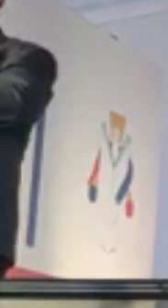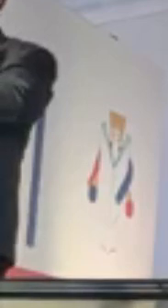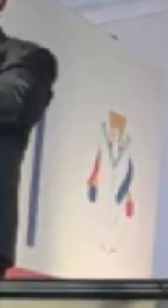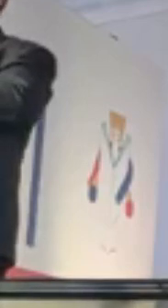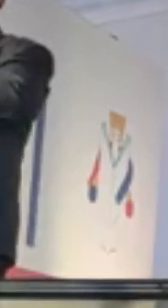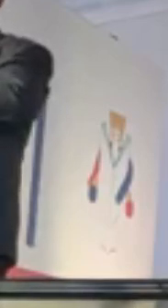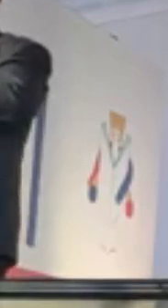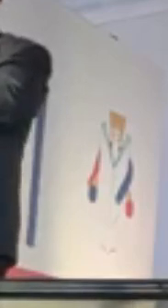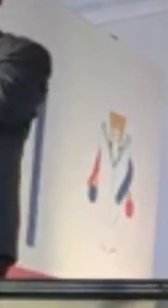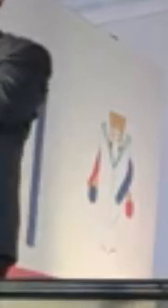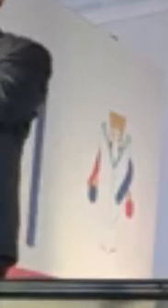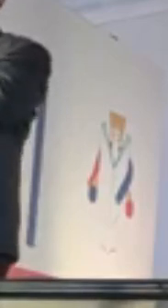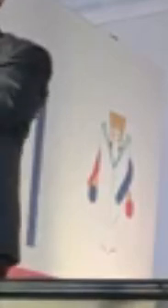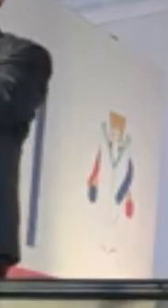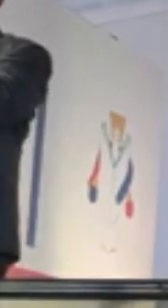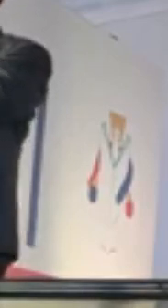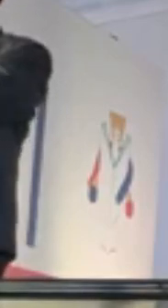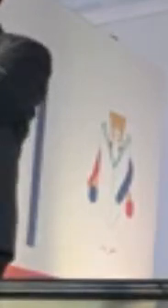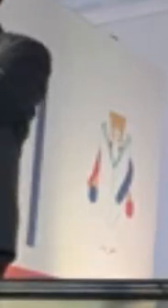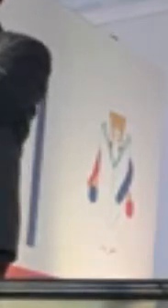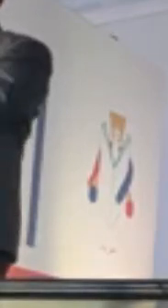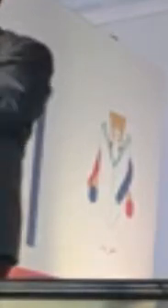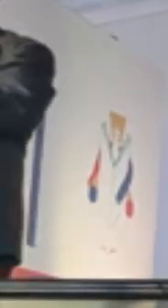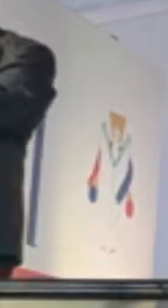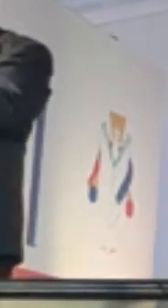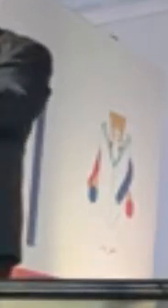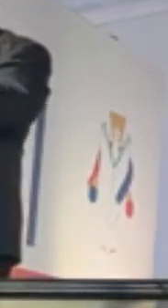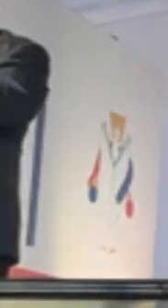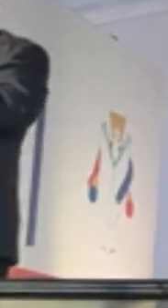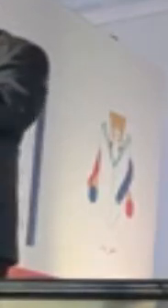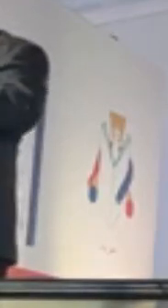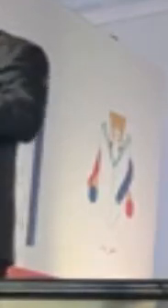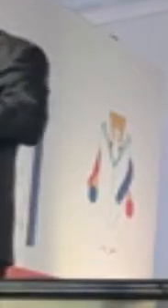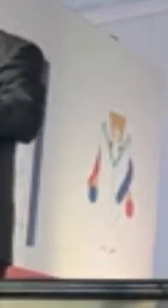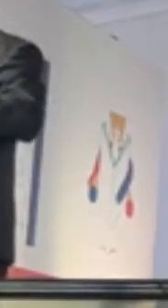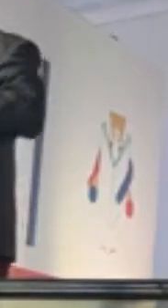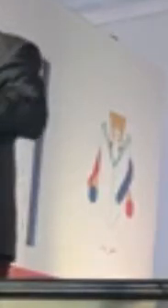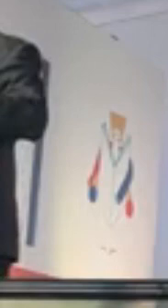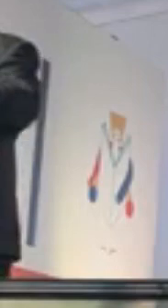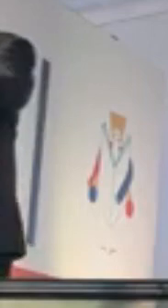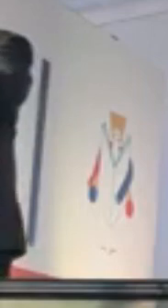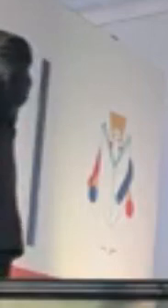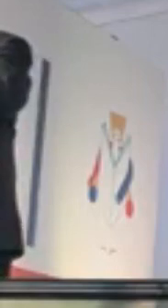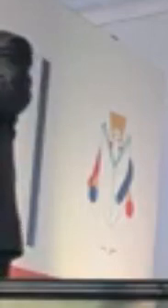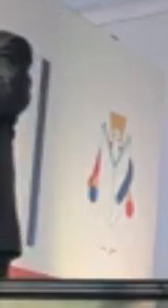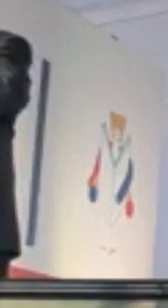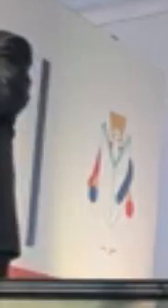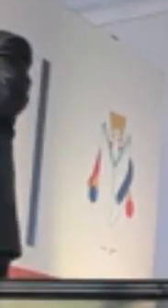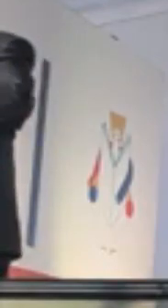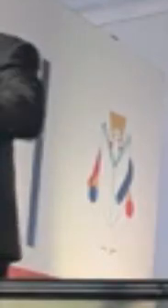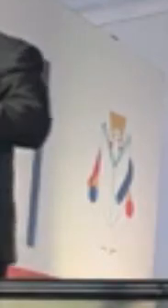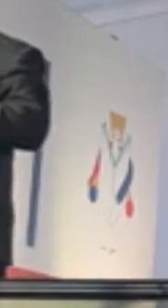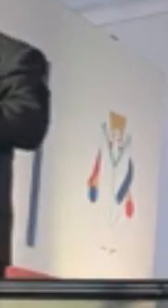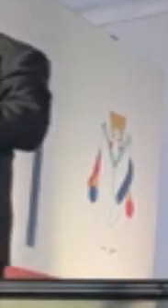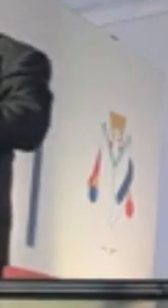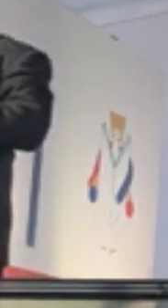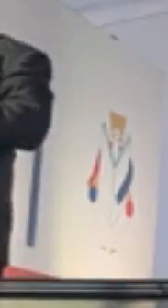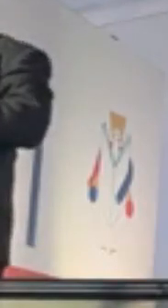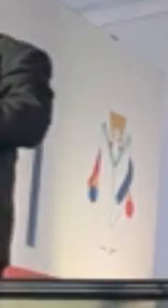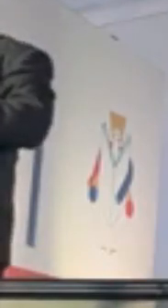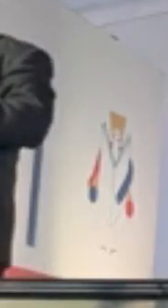estado con él, pero sí, mi pregunta sería eso, ¿qué está pasando en España, ¿no? Con la Granada y